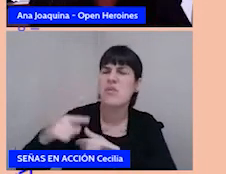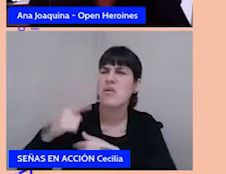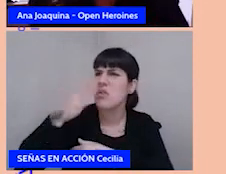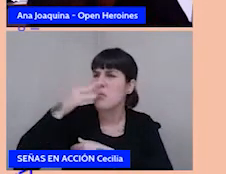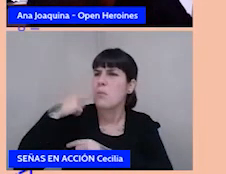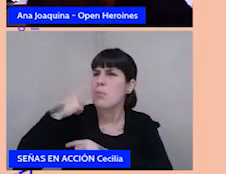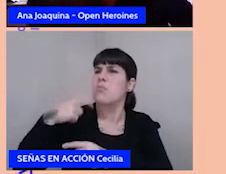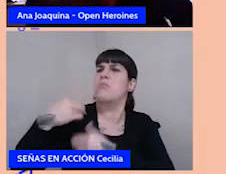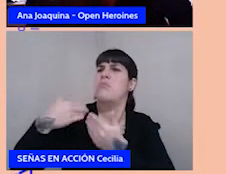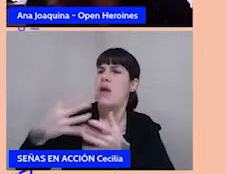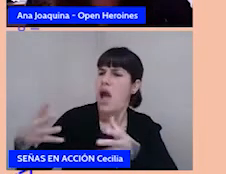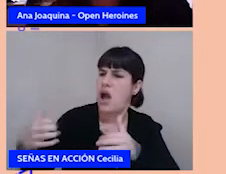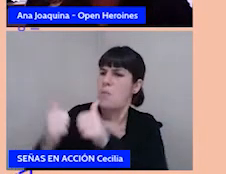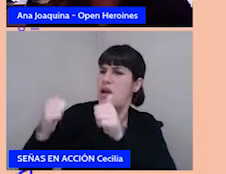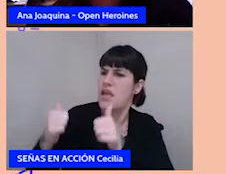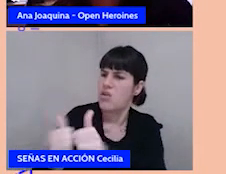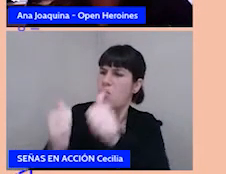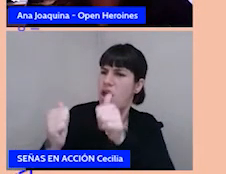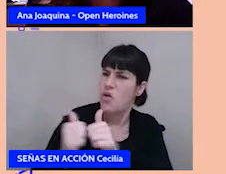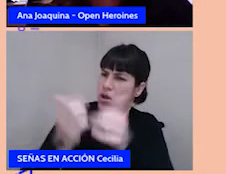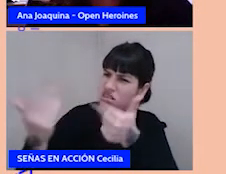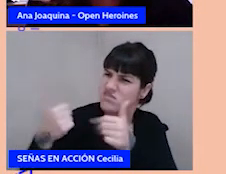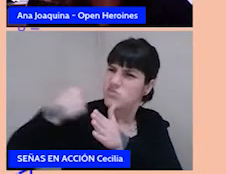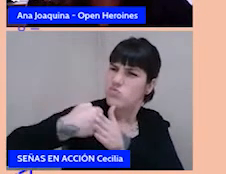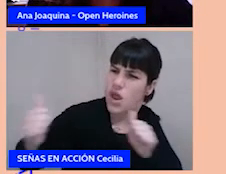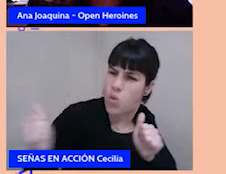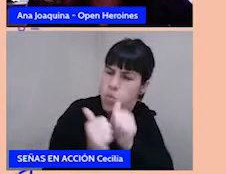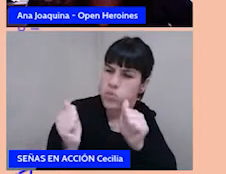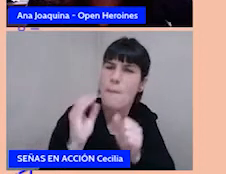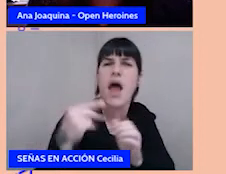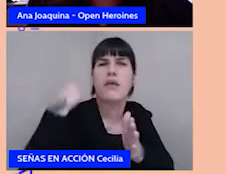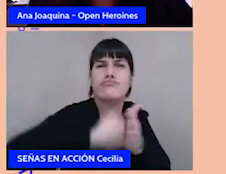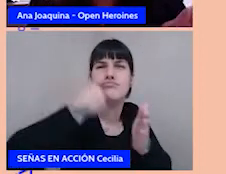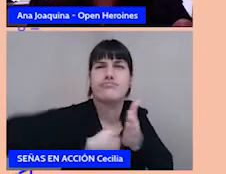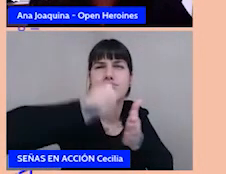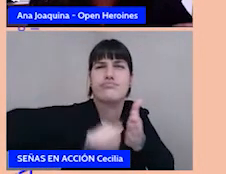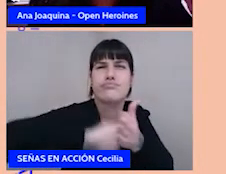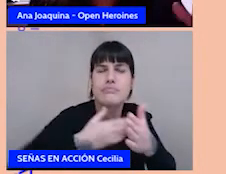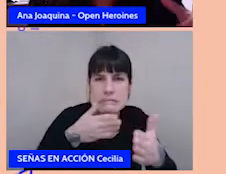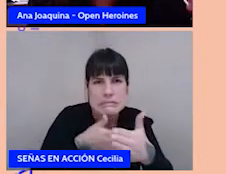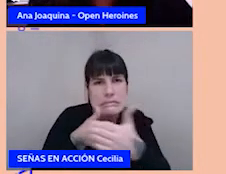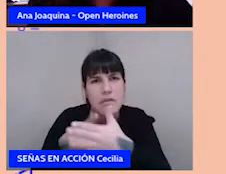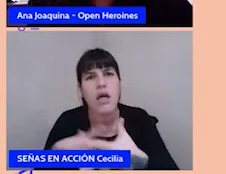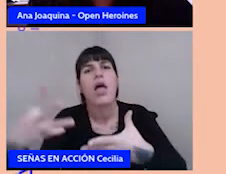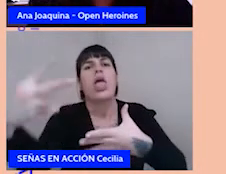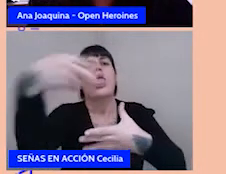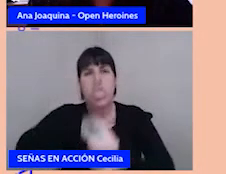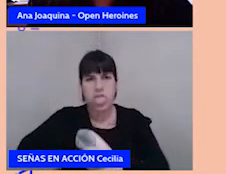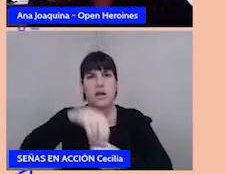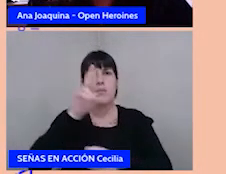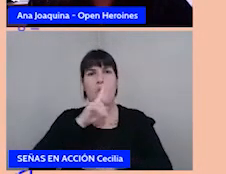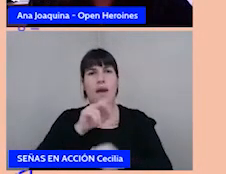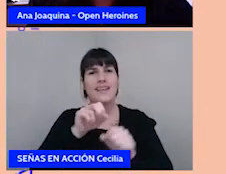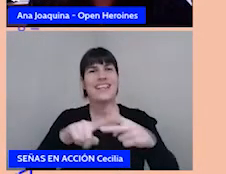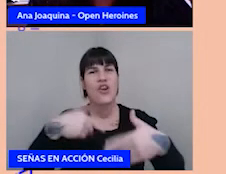ver con la participación de mujeres en la tecnología, pero también en todo lo que llamamos el open space, ¿no? O sea,